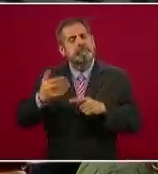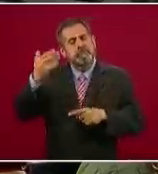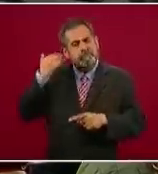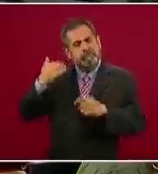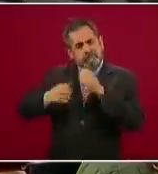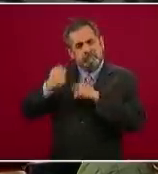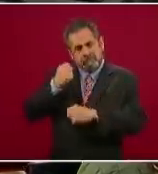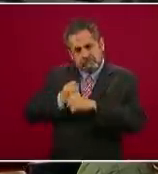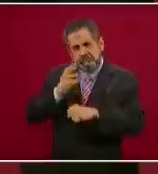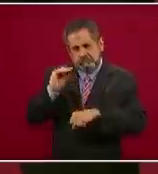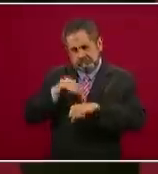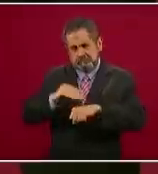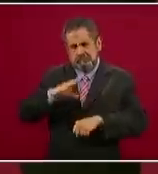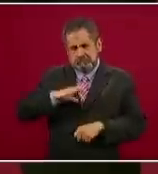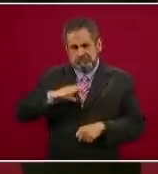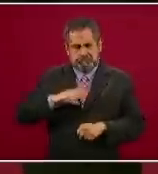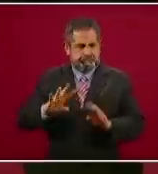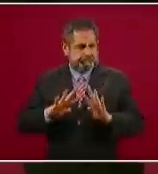años. Y este